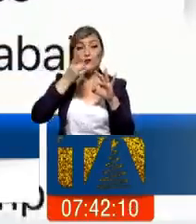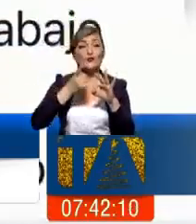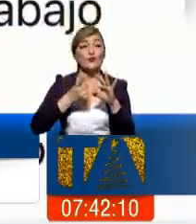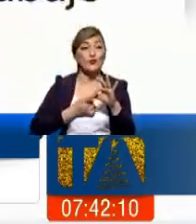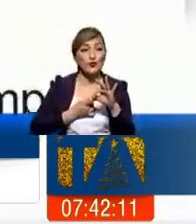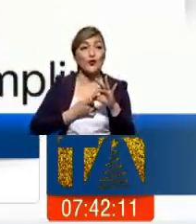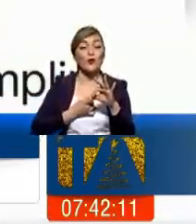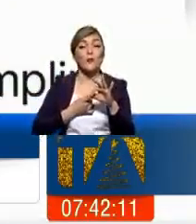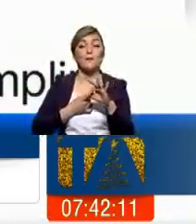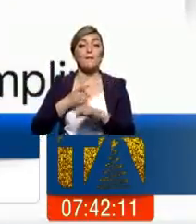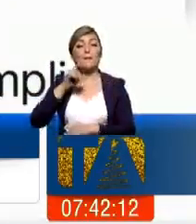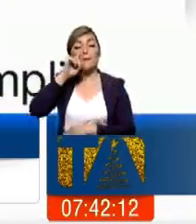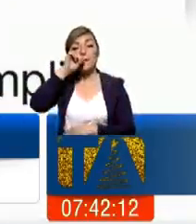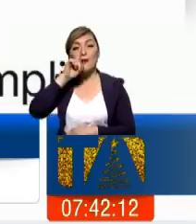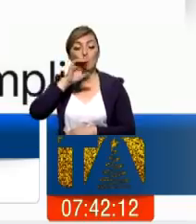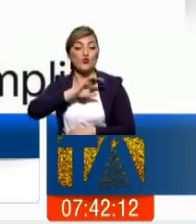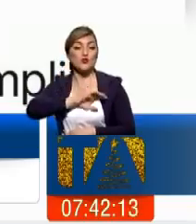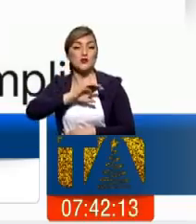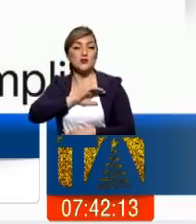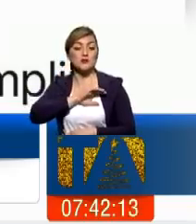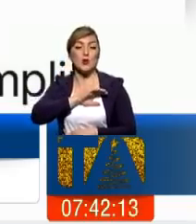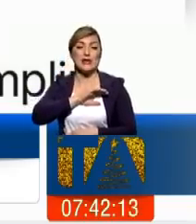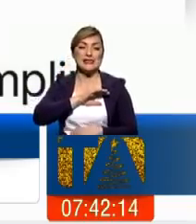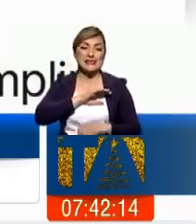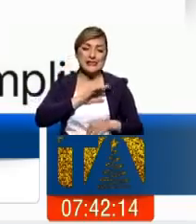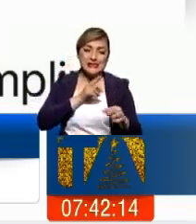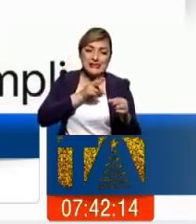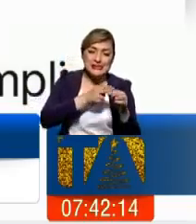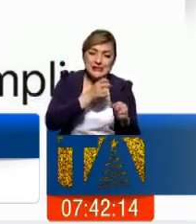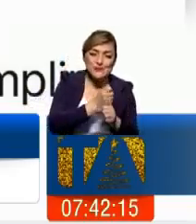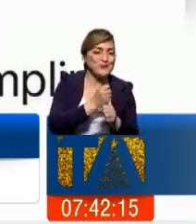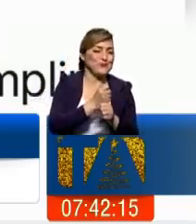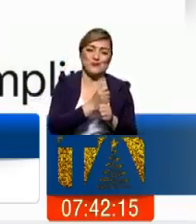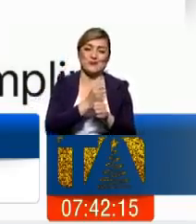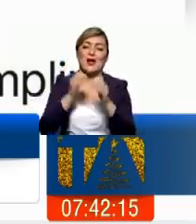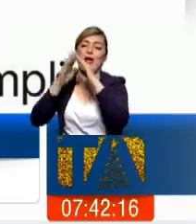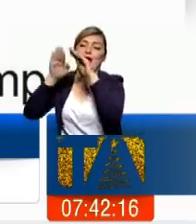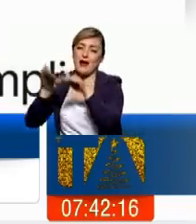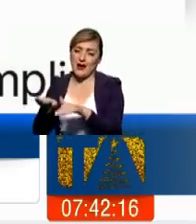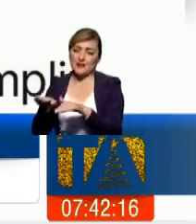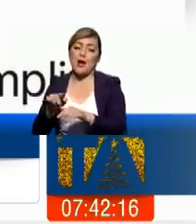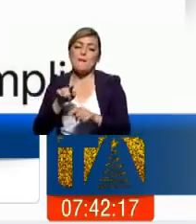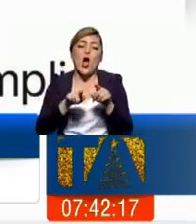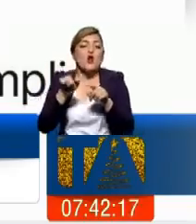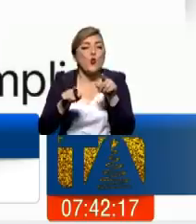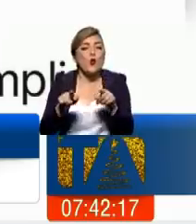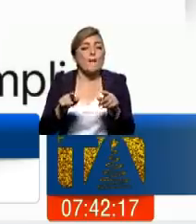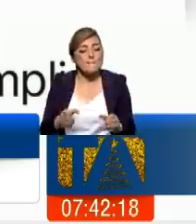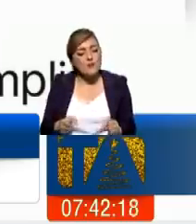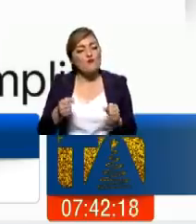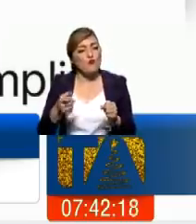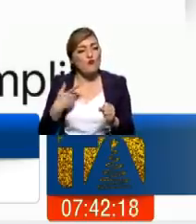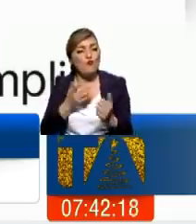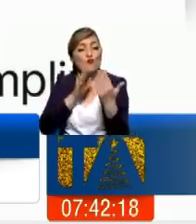dispuesto que los funcionarios municipales retornen a teletrabajo con excepciones de quienes estrictamente tienen que cumplir con su